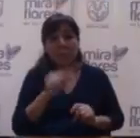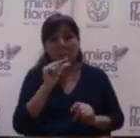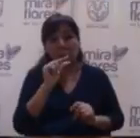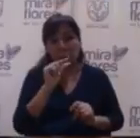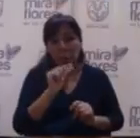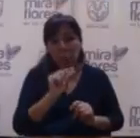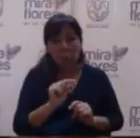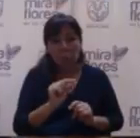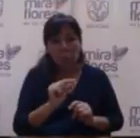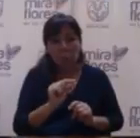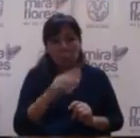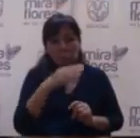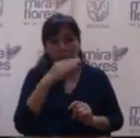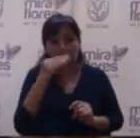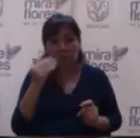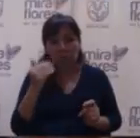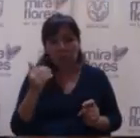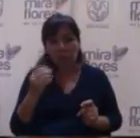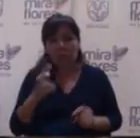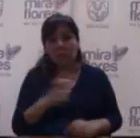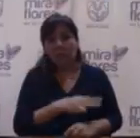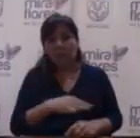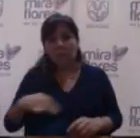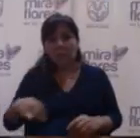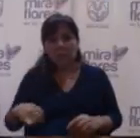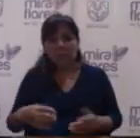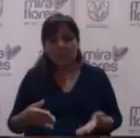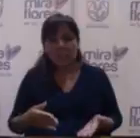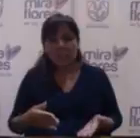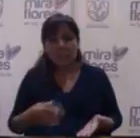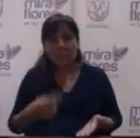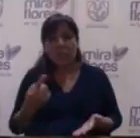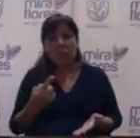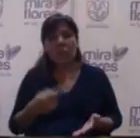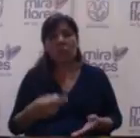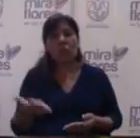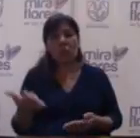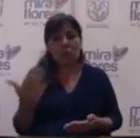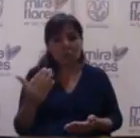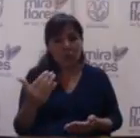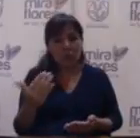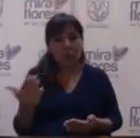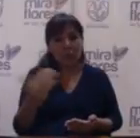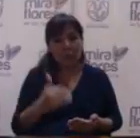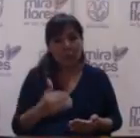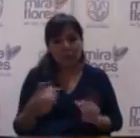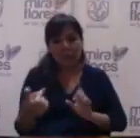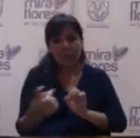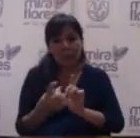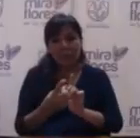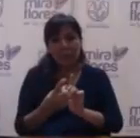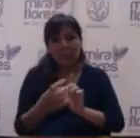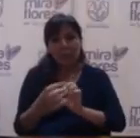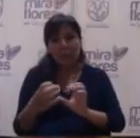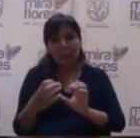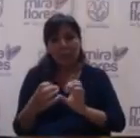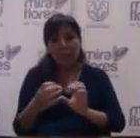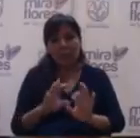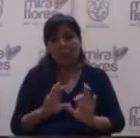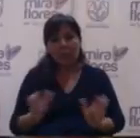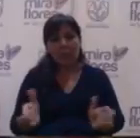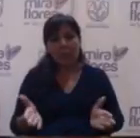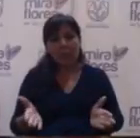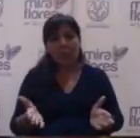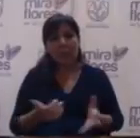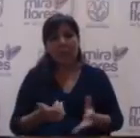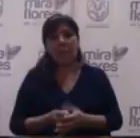legal y el Ministerio Público solamente los cita para las diligencias correspondientes. Entonces hay que luchar con una serie